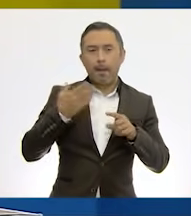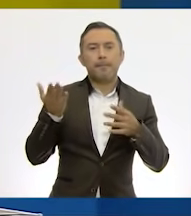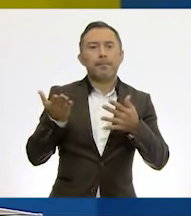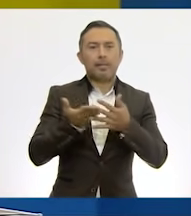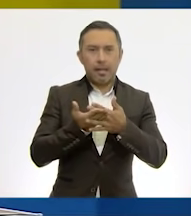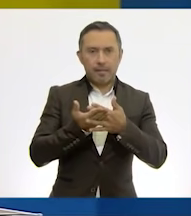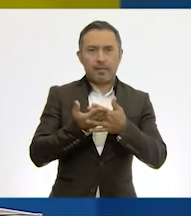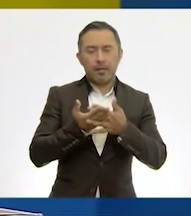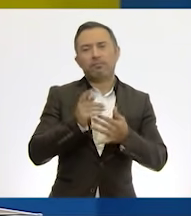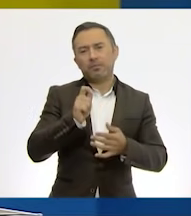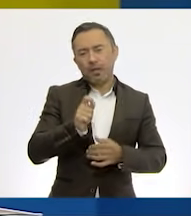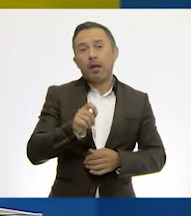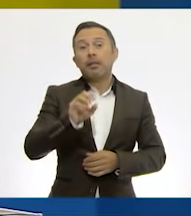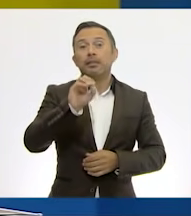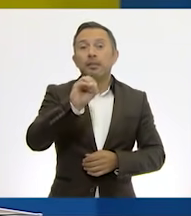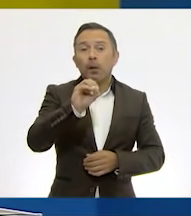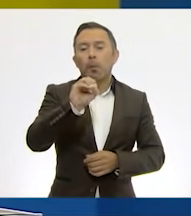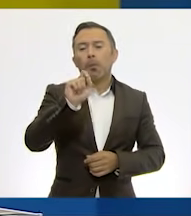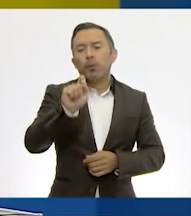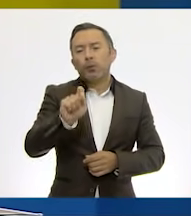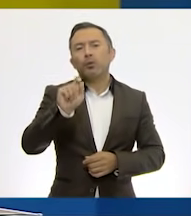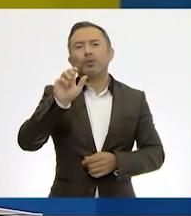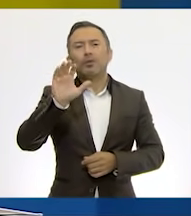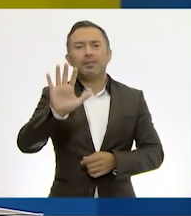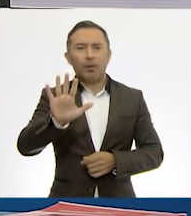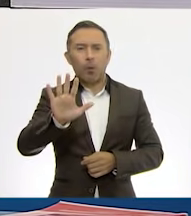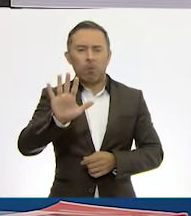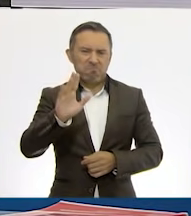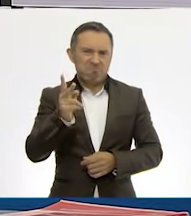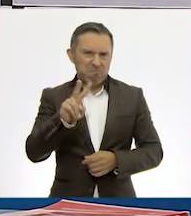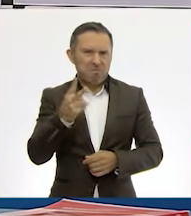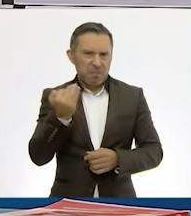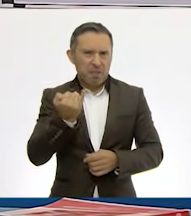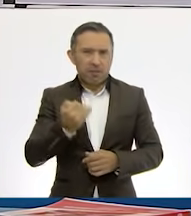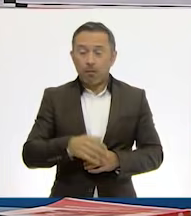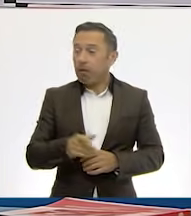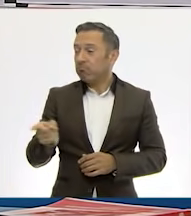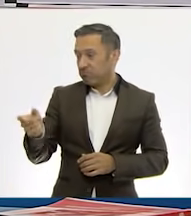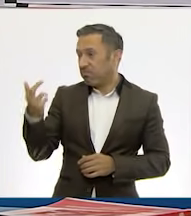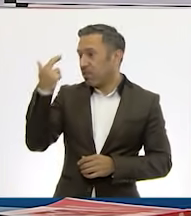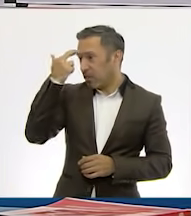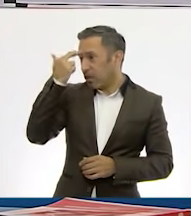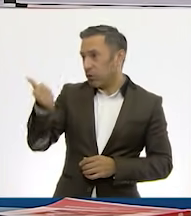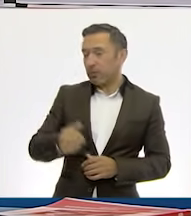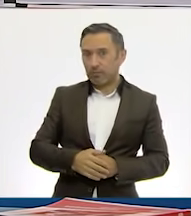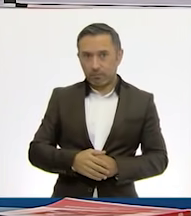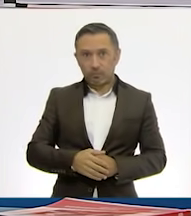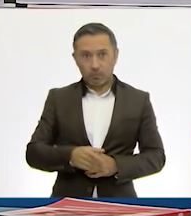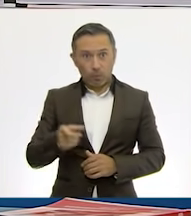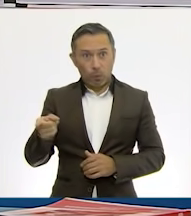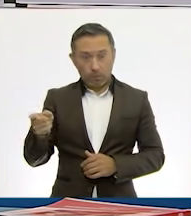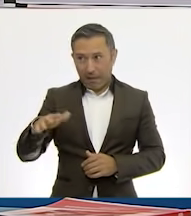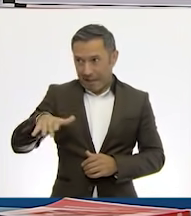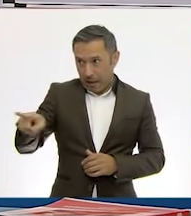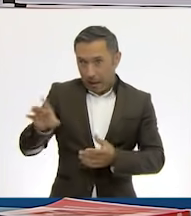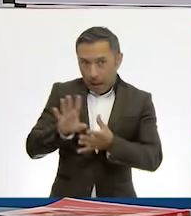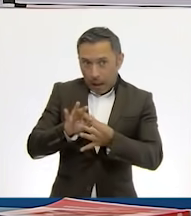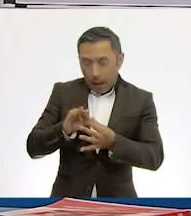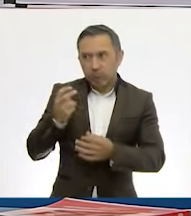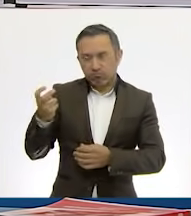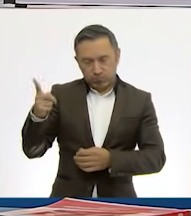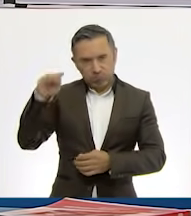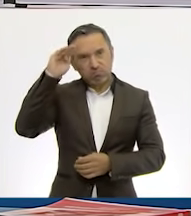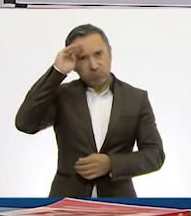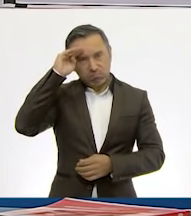punto 5 del trayecto. Muy bien. Tienes razón, María. Esa es una muy buena reflexión la que tú hiciste. Yo